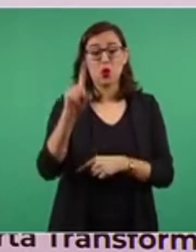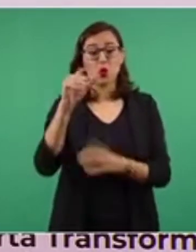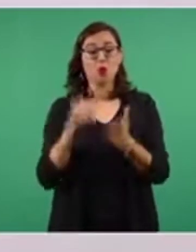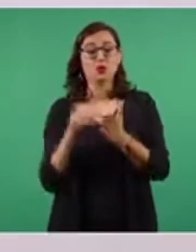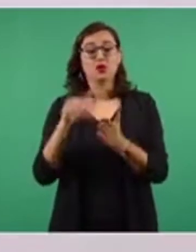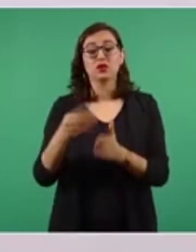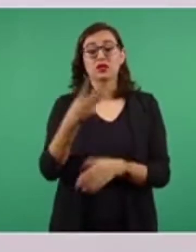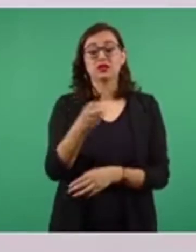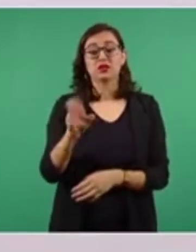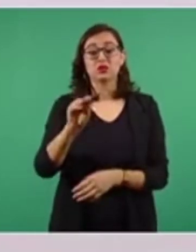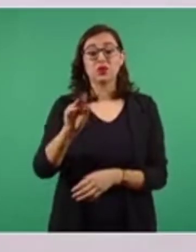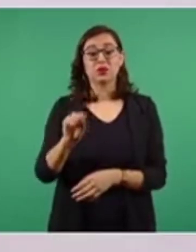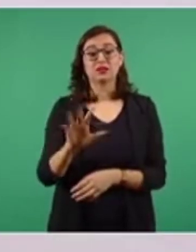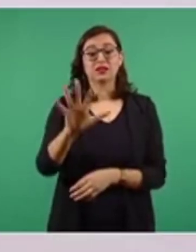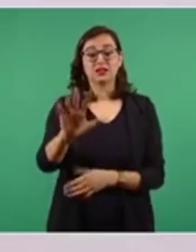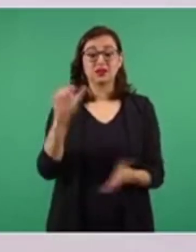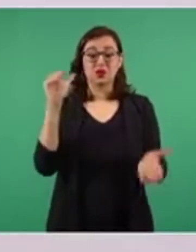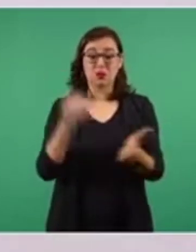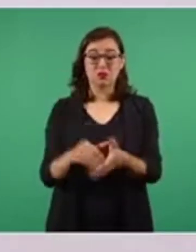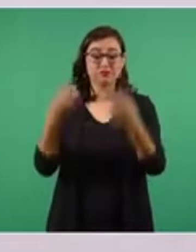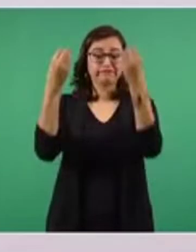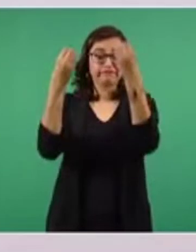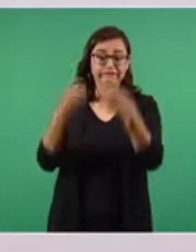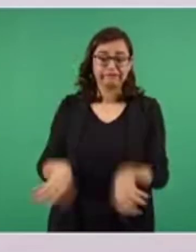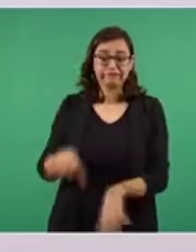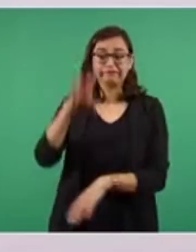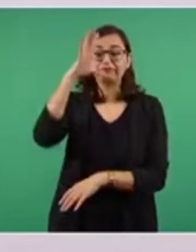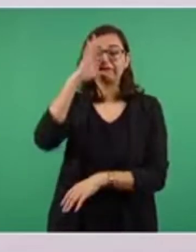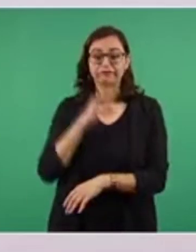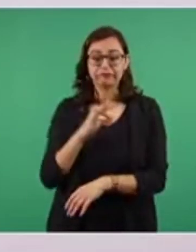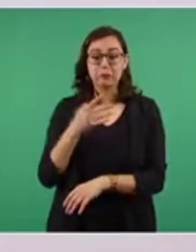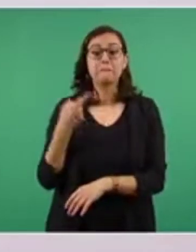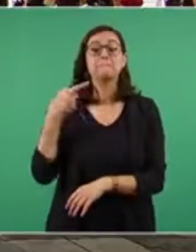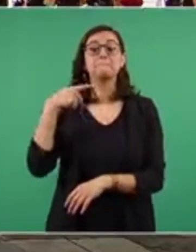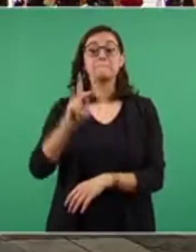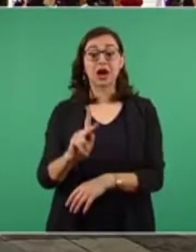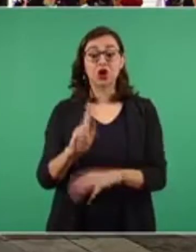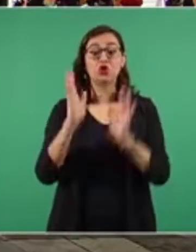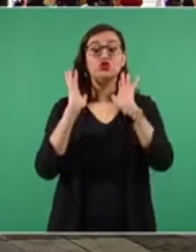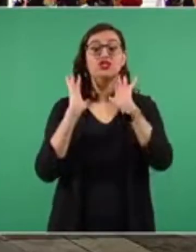1.395.000, pero ya hemos recuperado